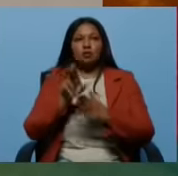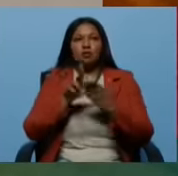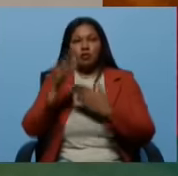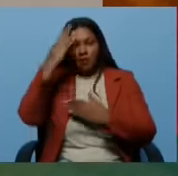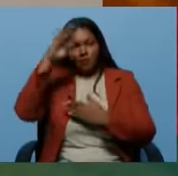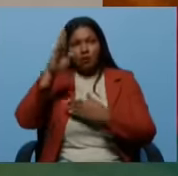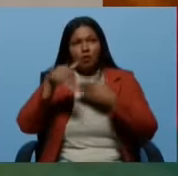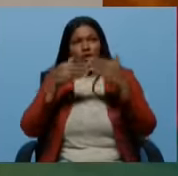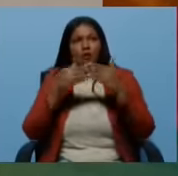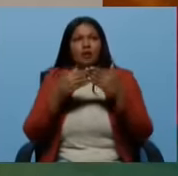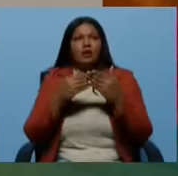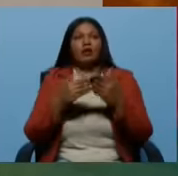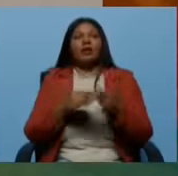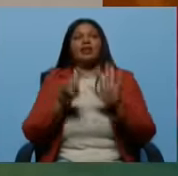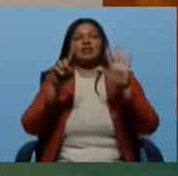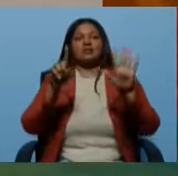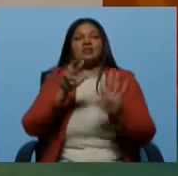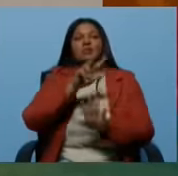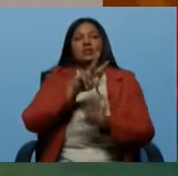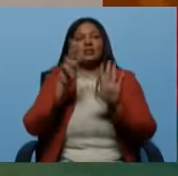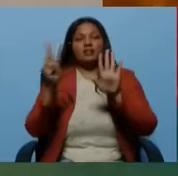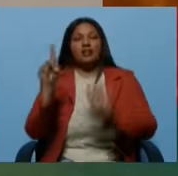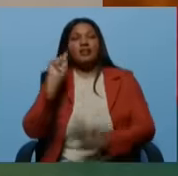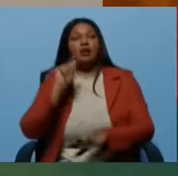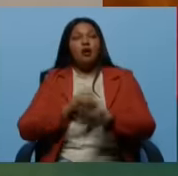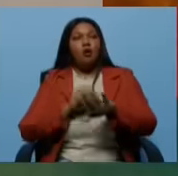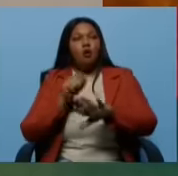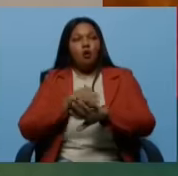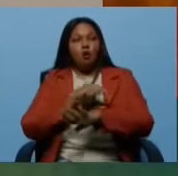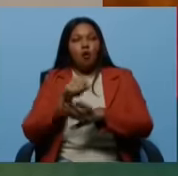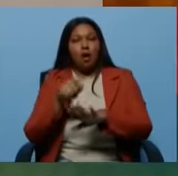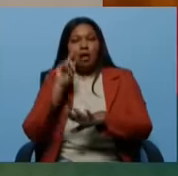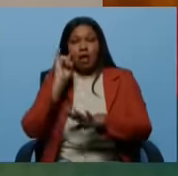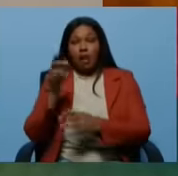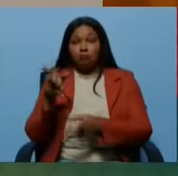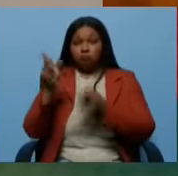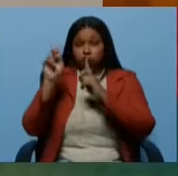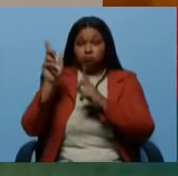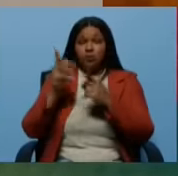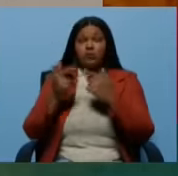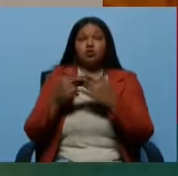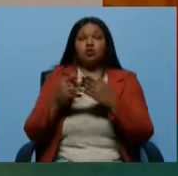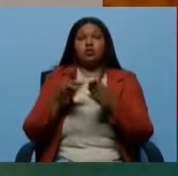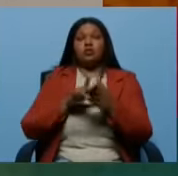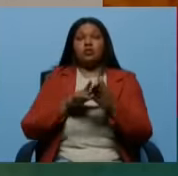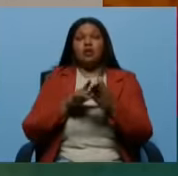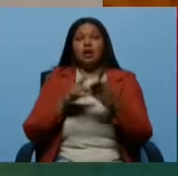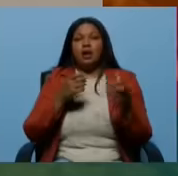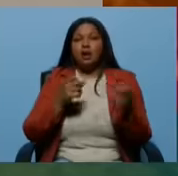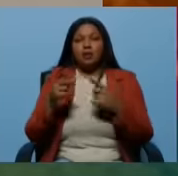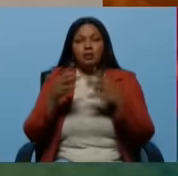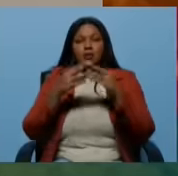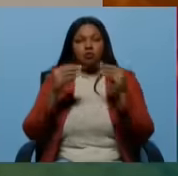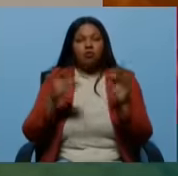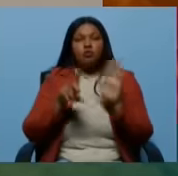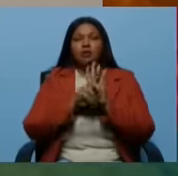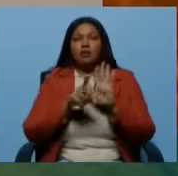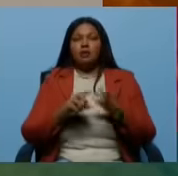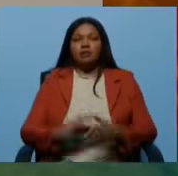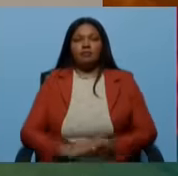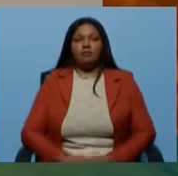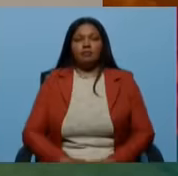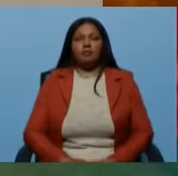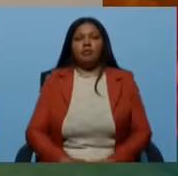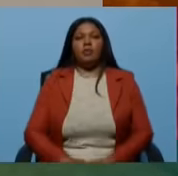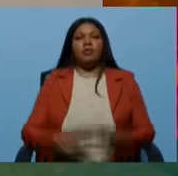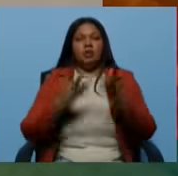las 6:37 horas con el conocimiento de la Agencia Federal de la Aviación Civil y el Instituto Nacional de Migración, las autoridades aduaneras y la administración